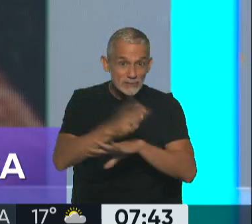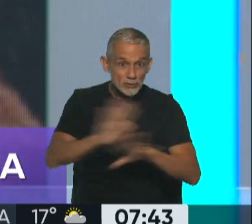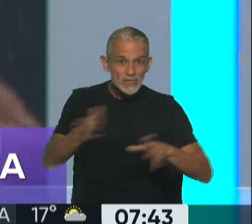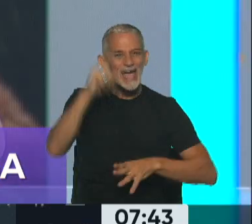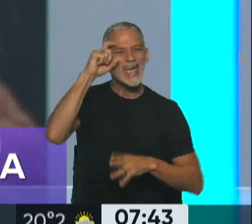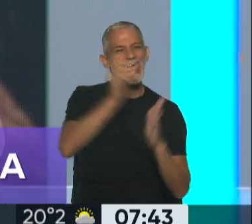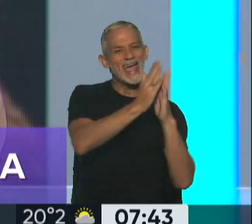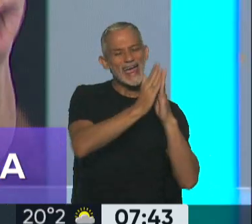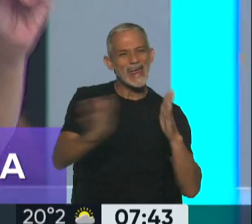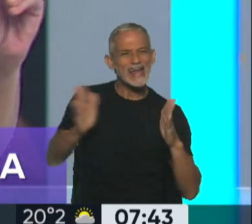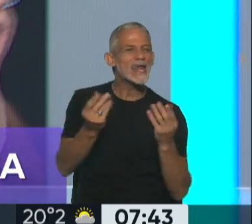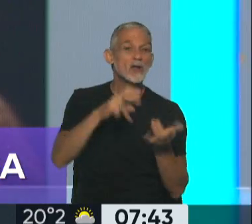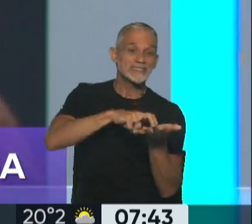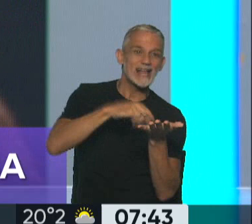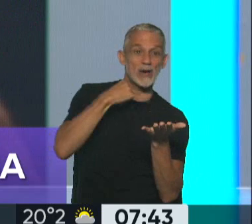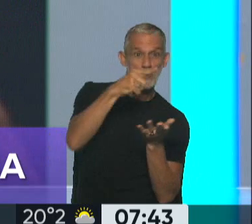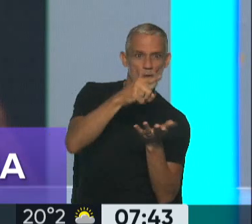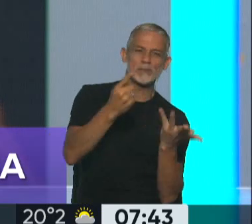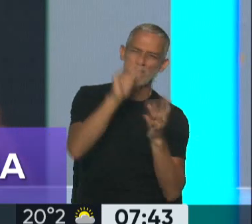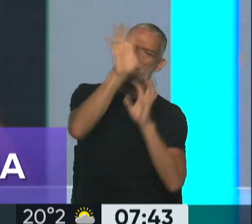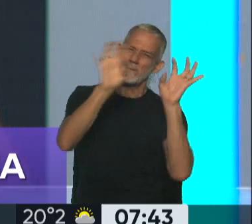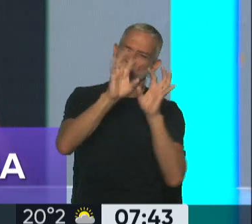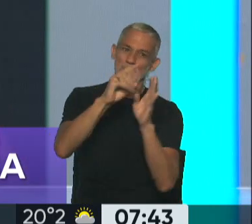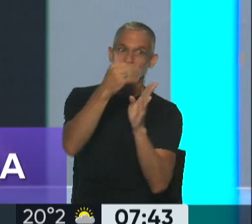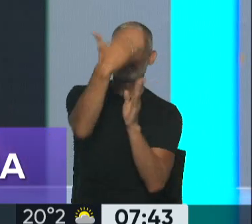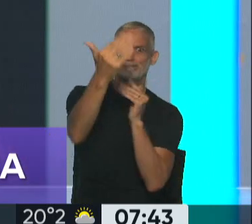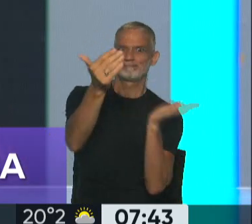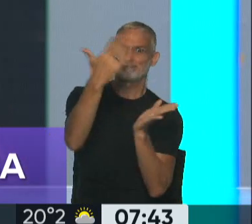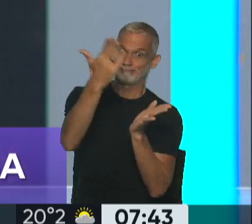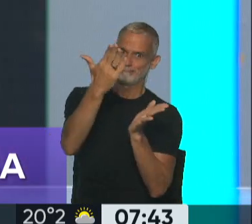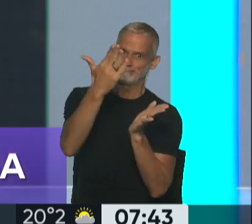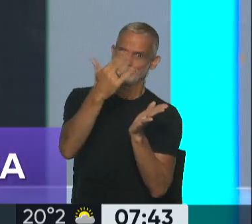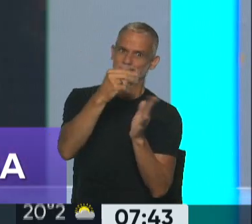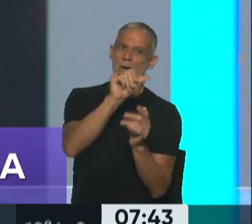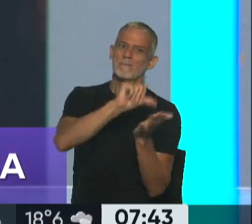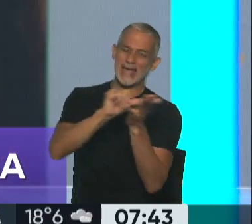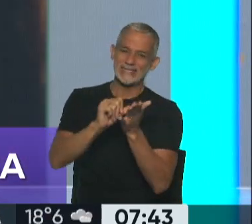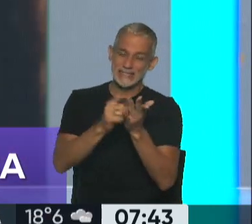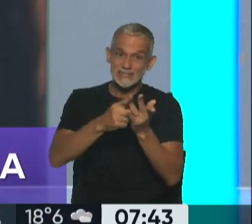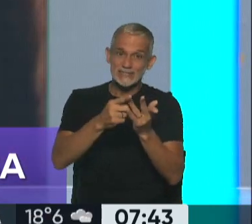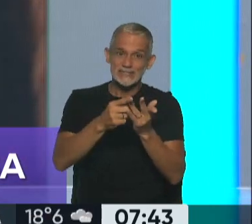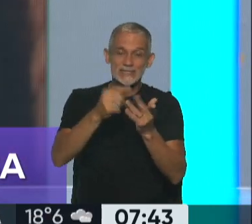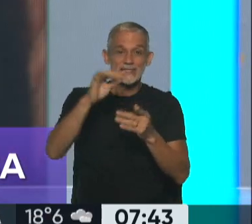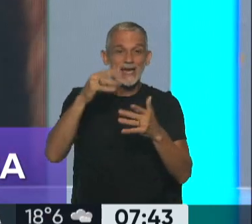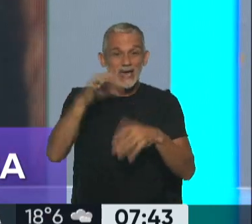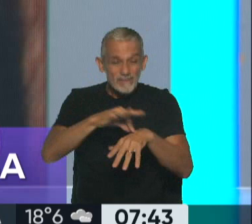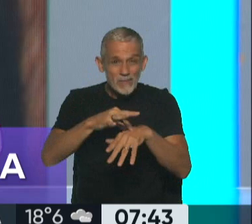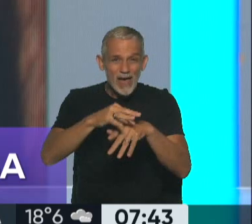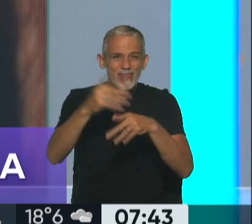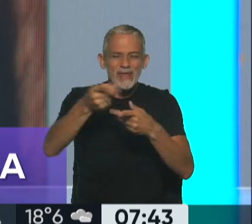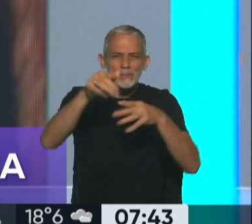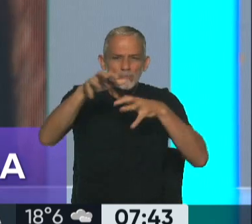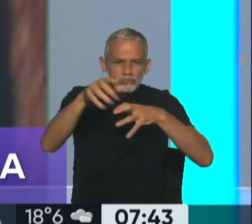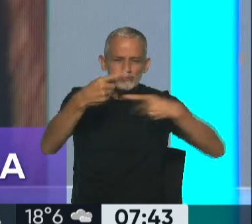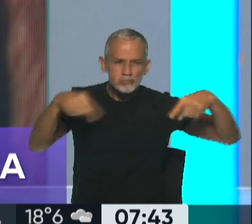enero en salta y Jujuy porque que son provincias fronterizas Esta es una enfermedad de la producción que eh